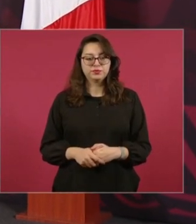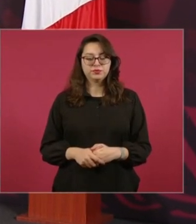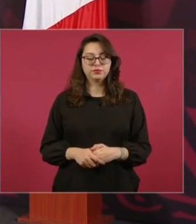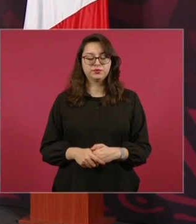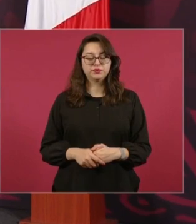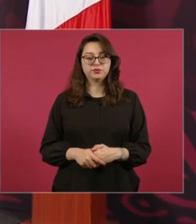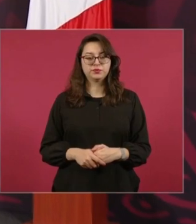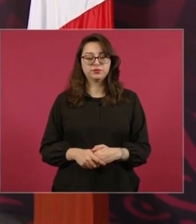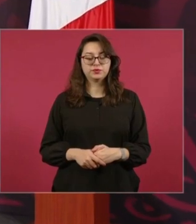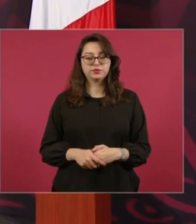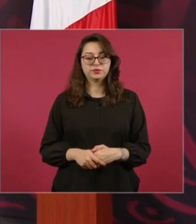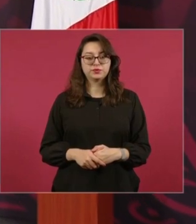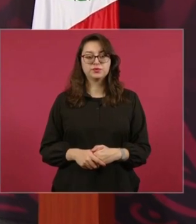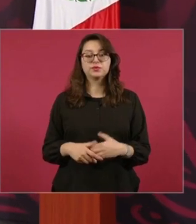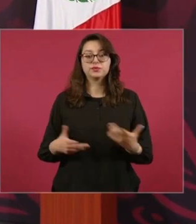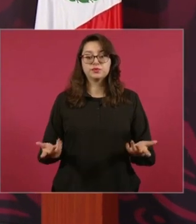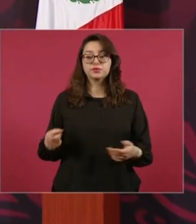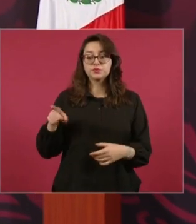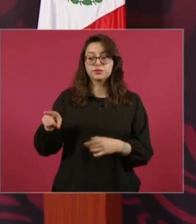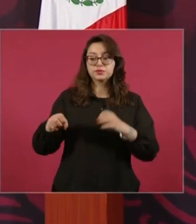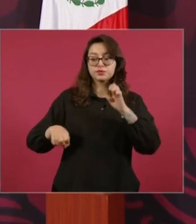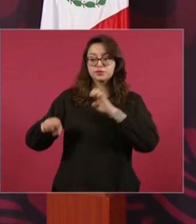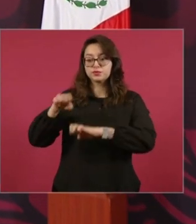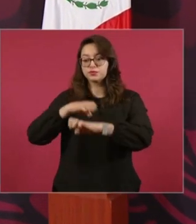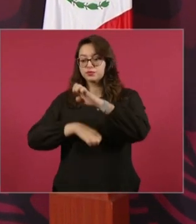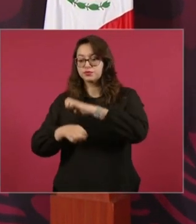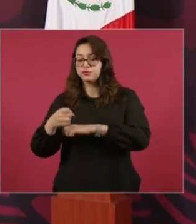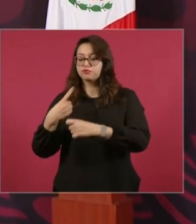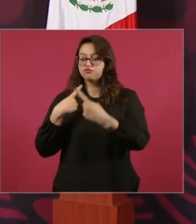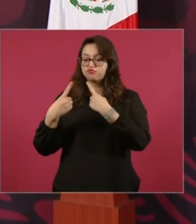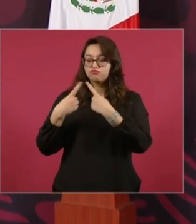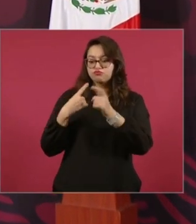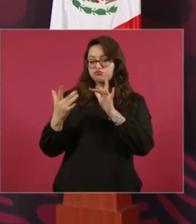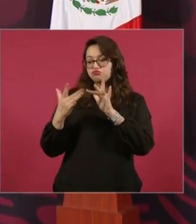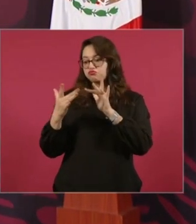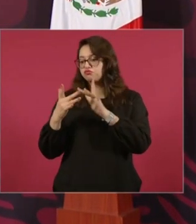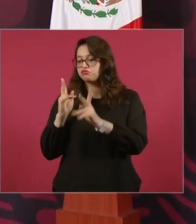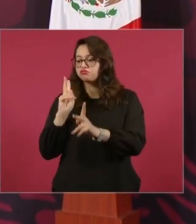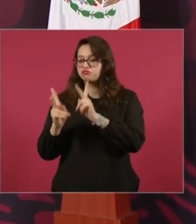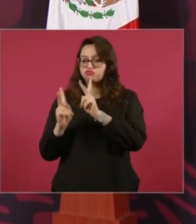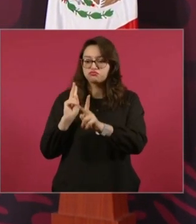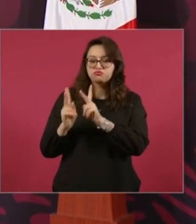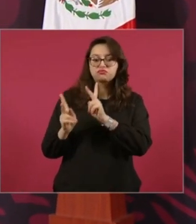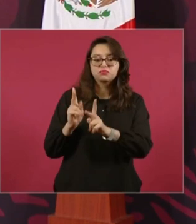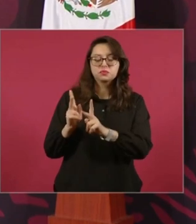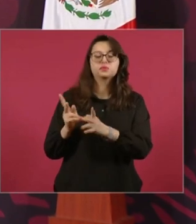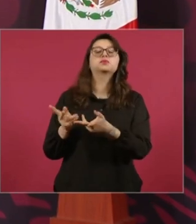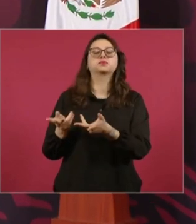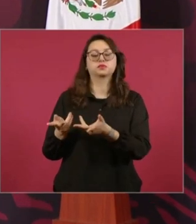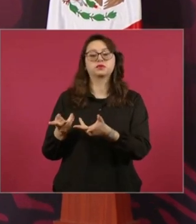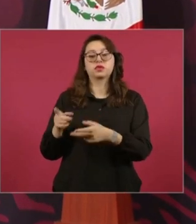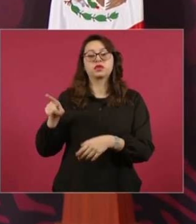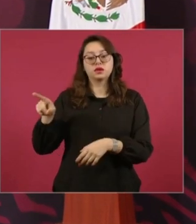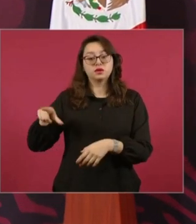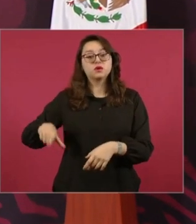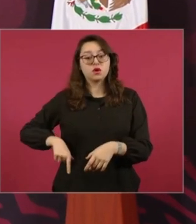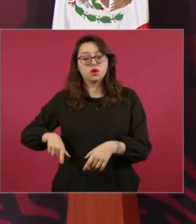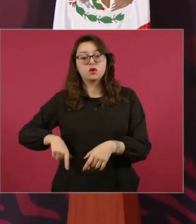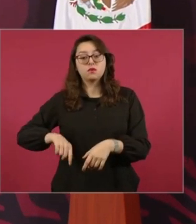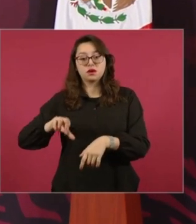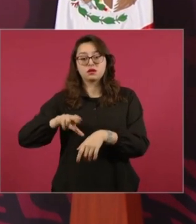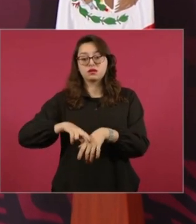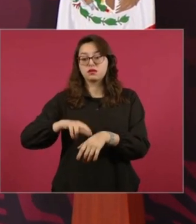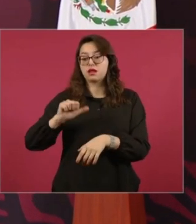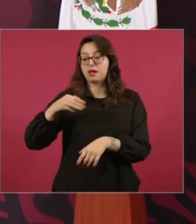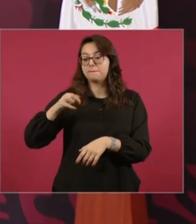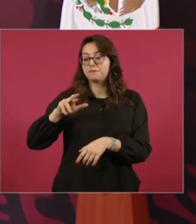restablecer un convenio con esta empresa. Participó precisamente el gobernador